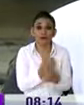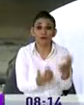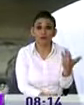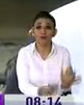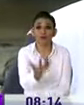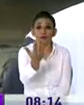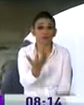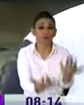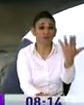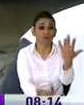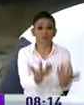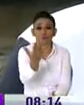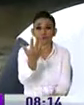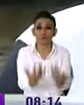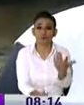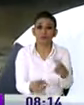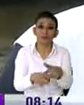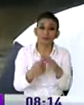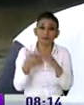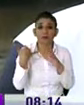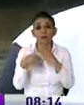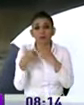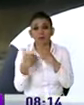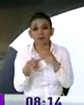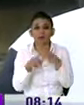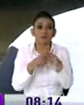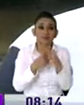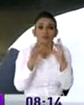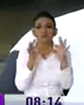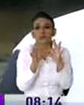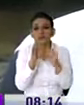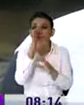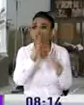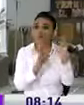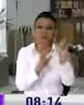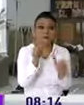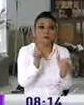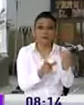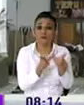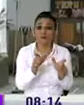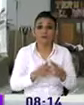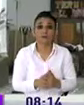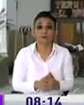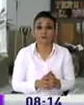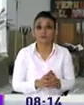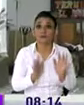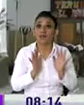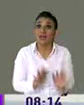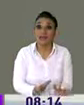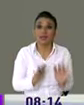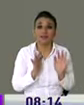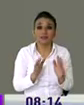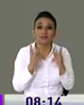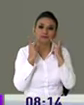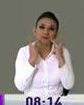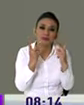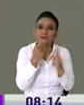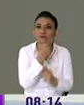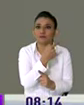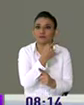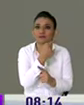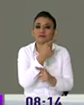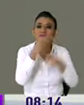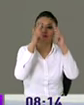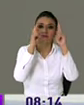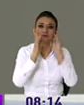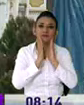una hora comenzaron los WhatsApp, los Facebook, comenzamos a buscar a gente. Así, Amparados por la mirada misericordiosa de la imagen de